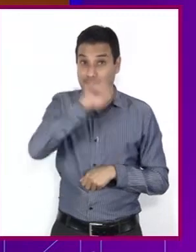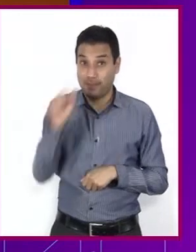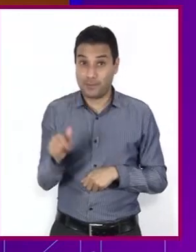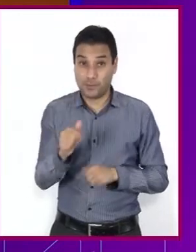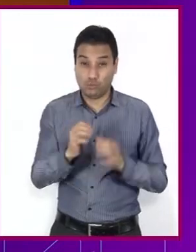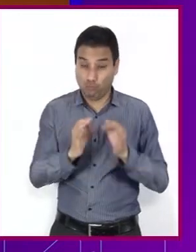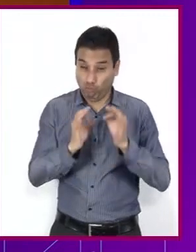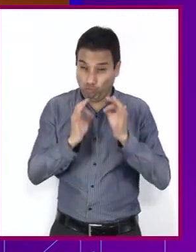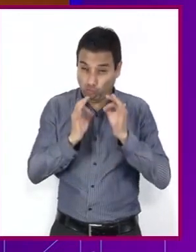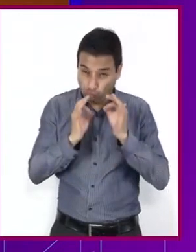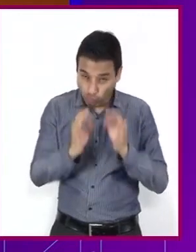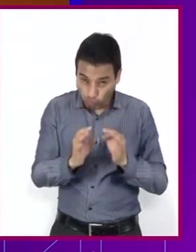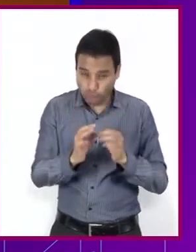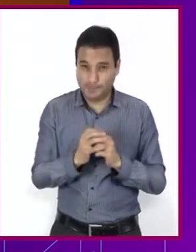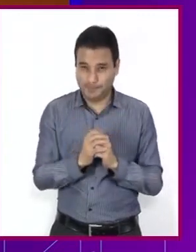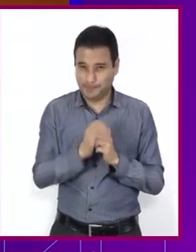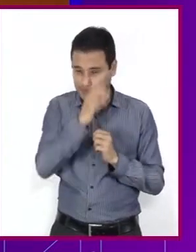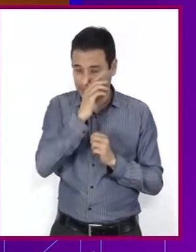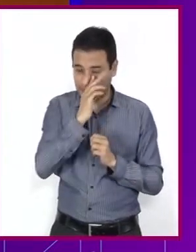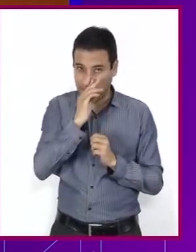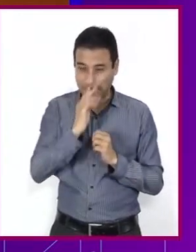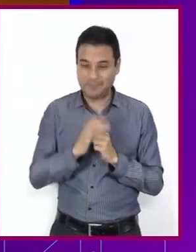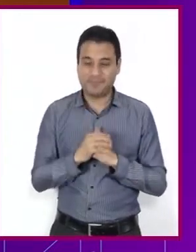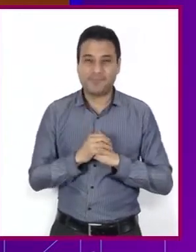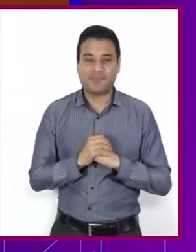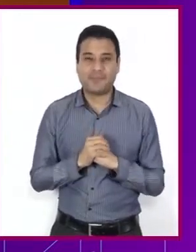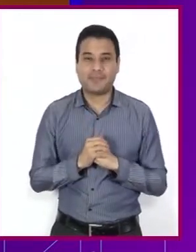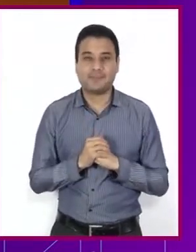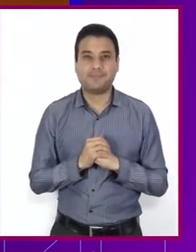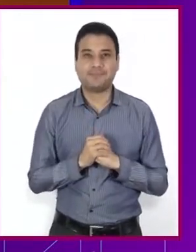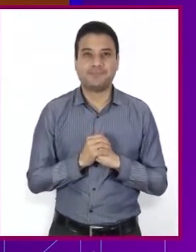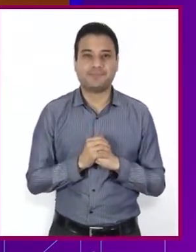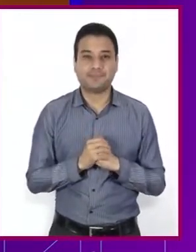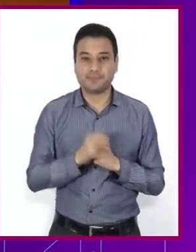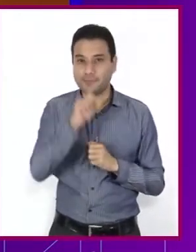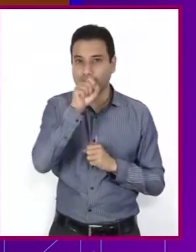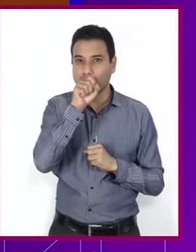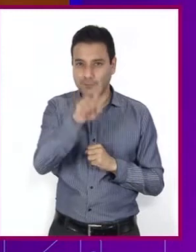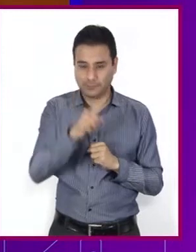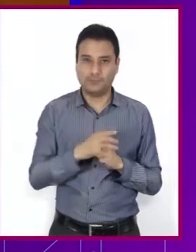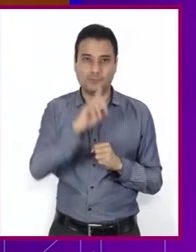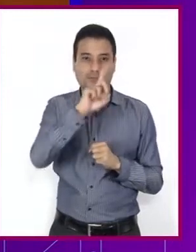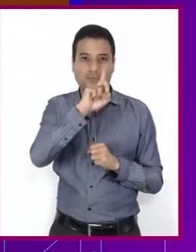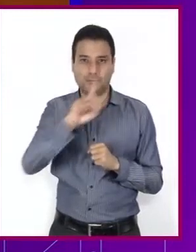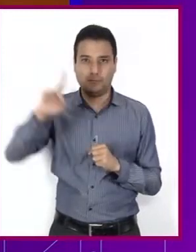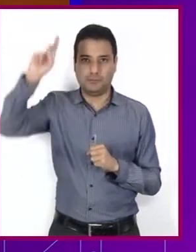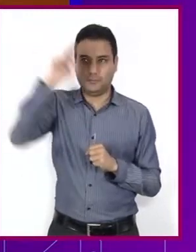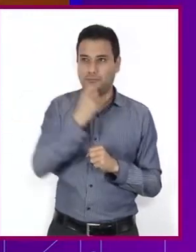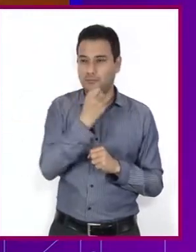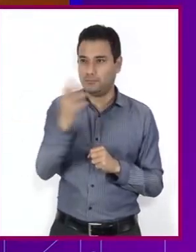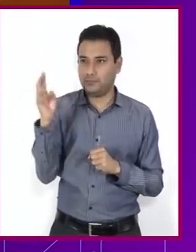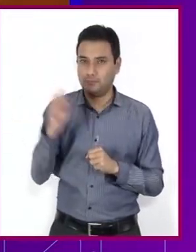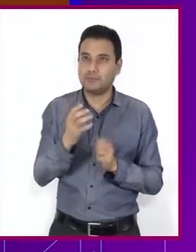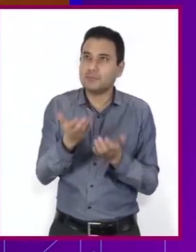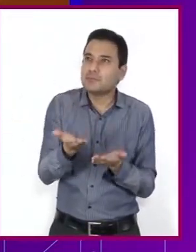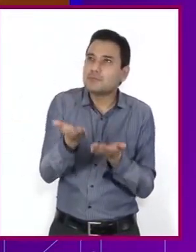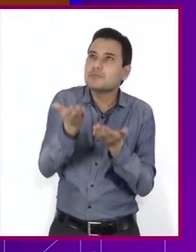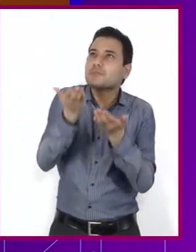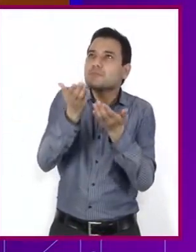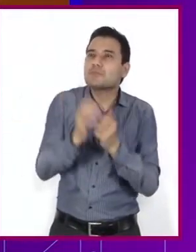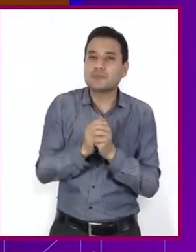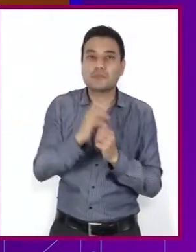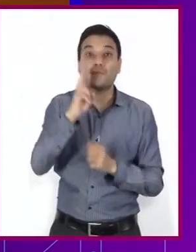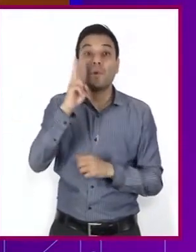Nahui Olin, 4 movimiento, y gracias al sacrificio de los dioses, el viento